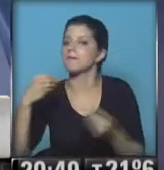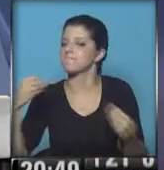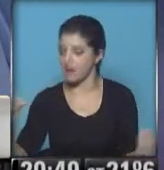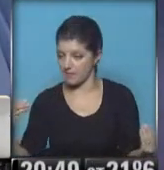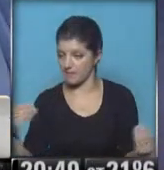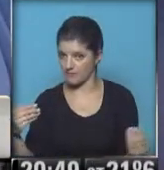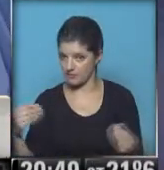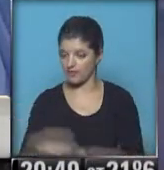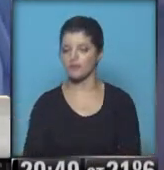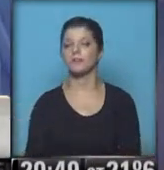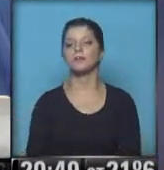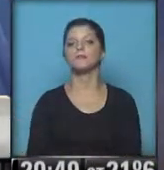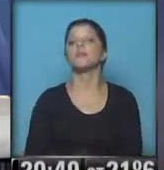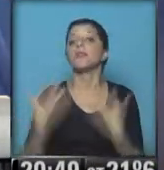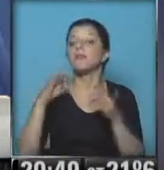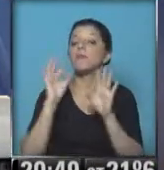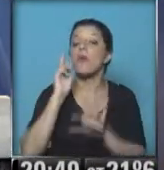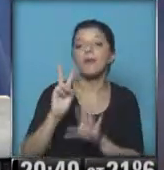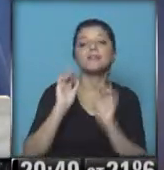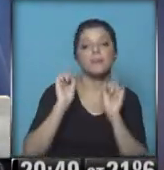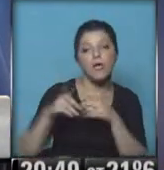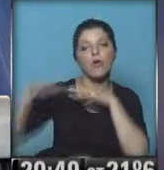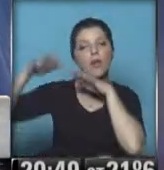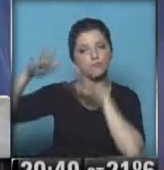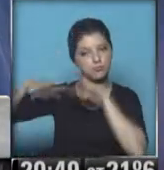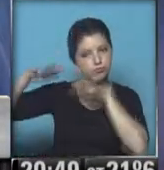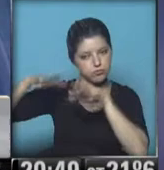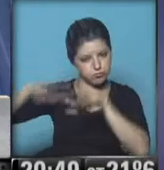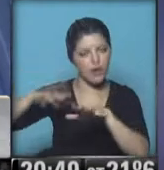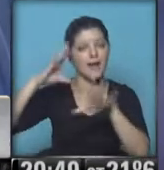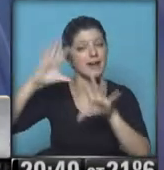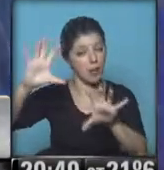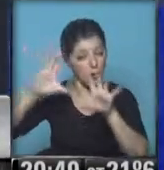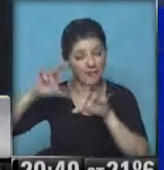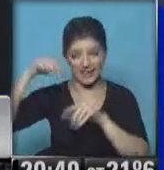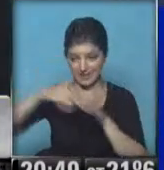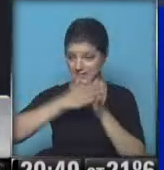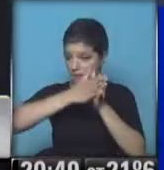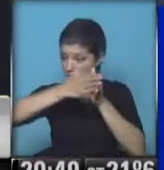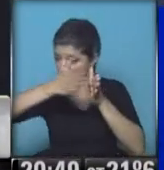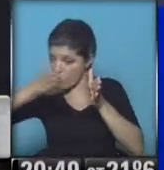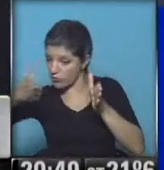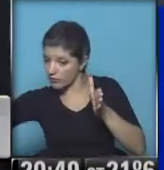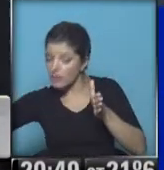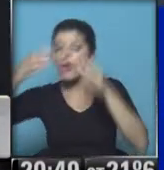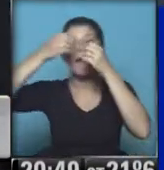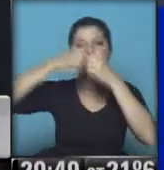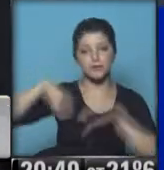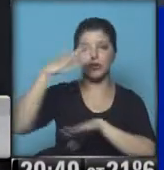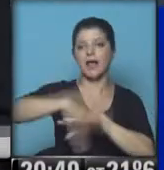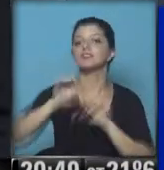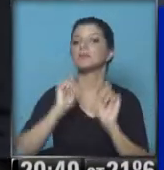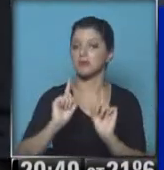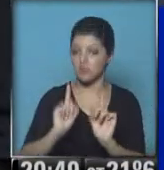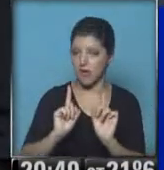en cataluña hay que ver qué pasa con las movilizaciones recordemos qué todo este proceso comenzó en las calles y las